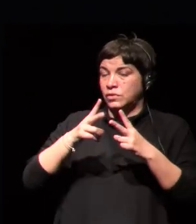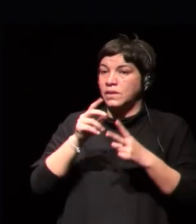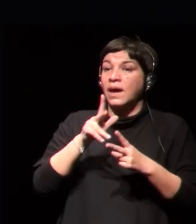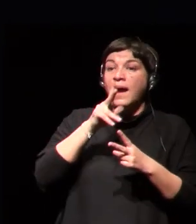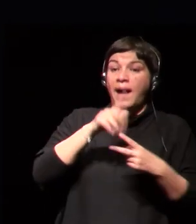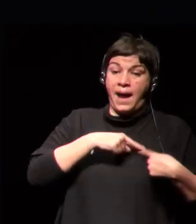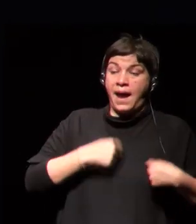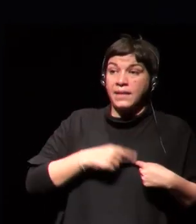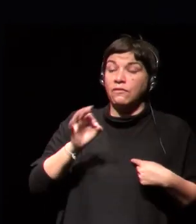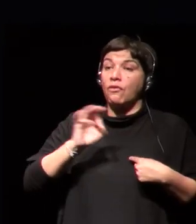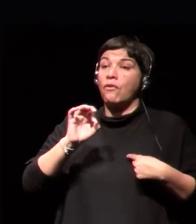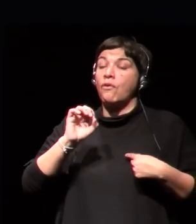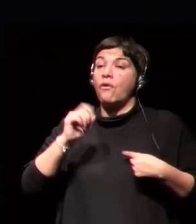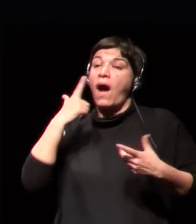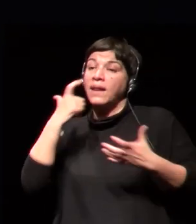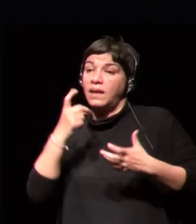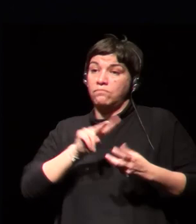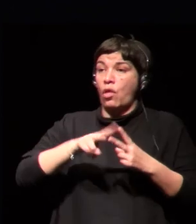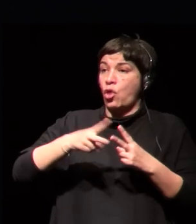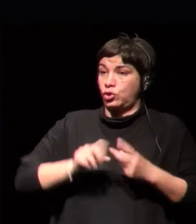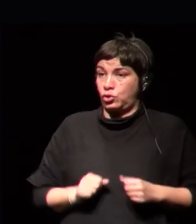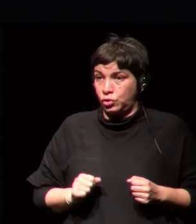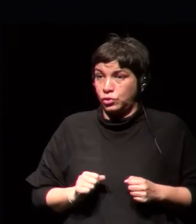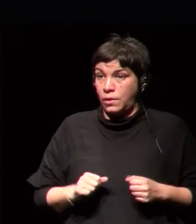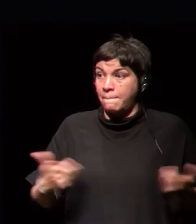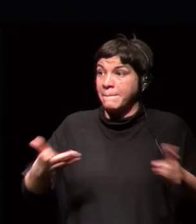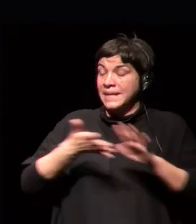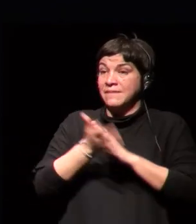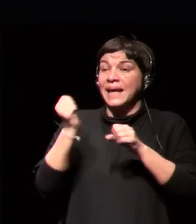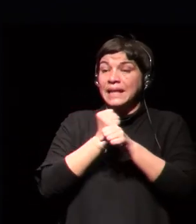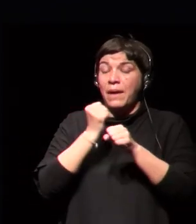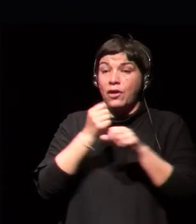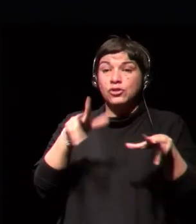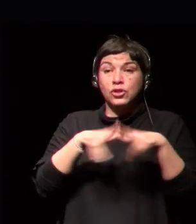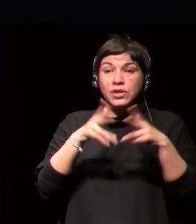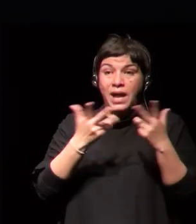arte. El trabajador social dirá Heart. El artista dirá